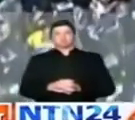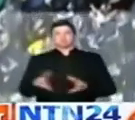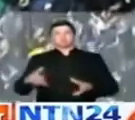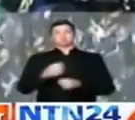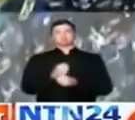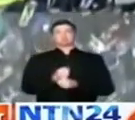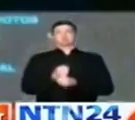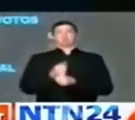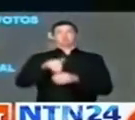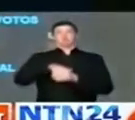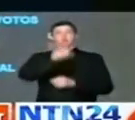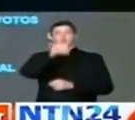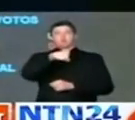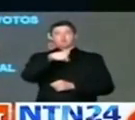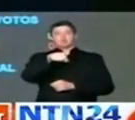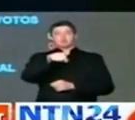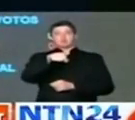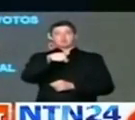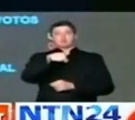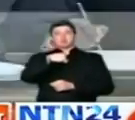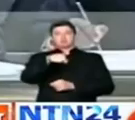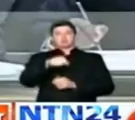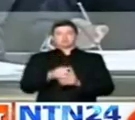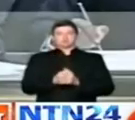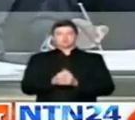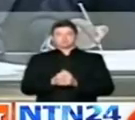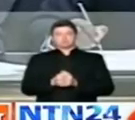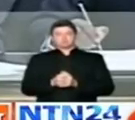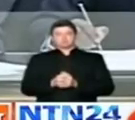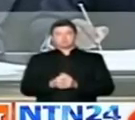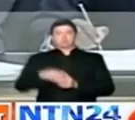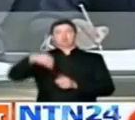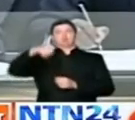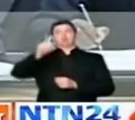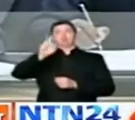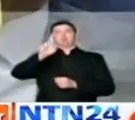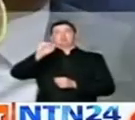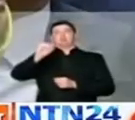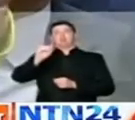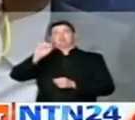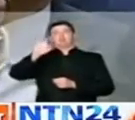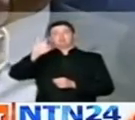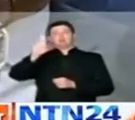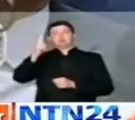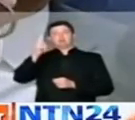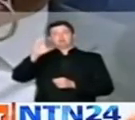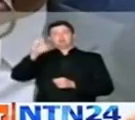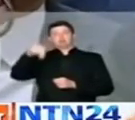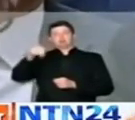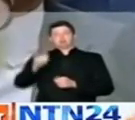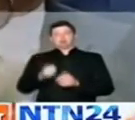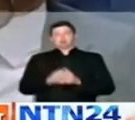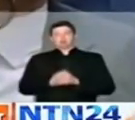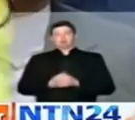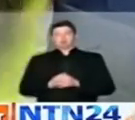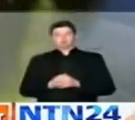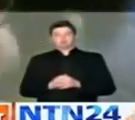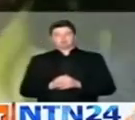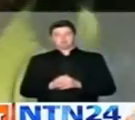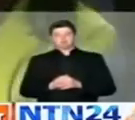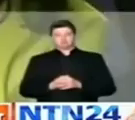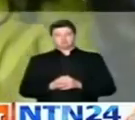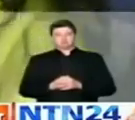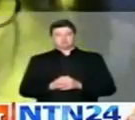revisión de parte del presidente en ejercicio, Michael Temer, de las políticas, muchas de ellas que ha